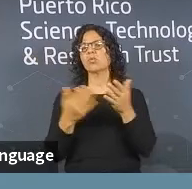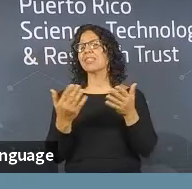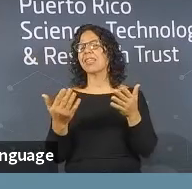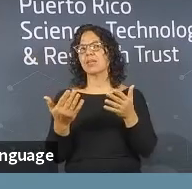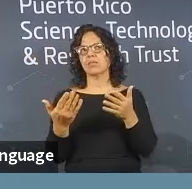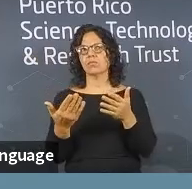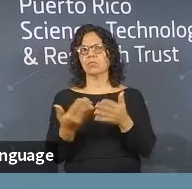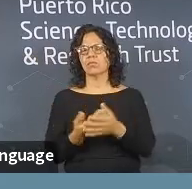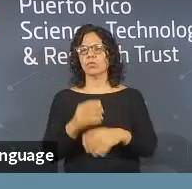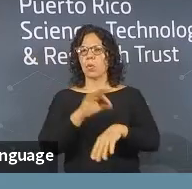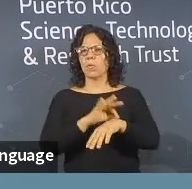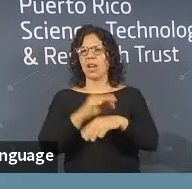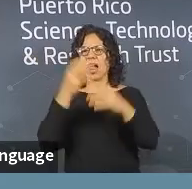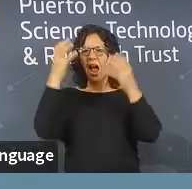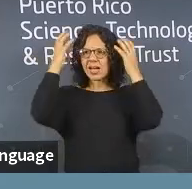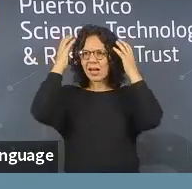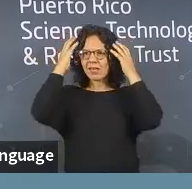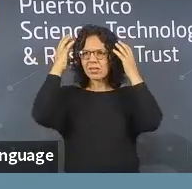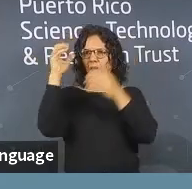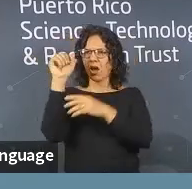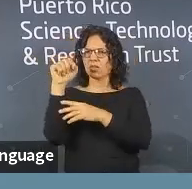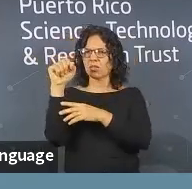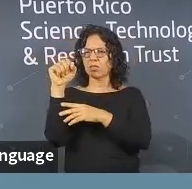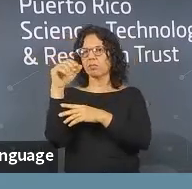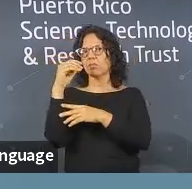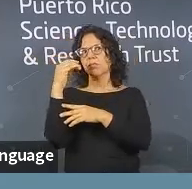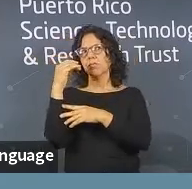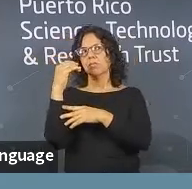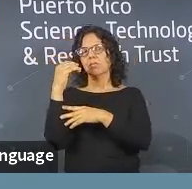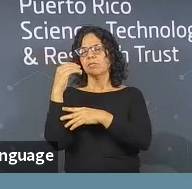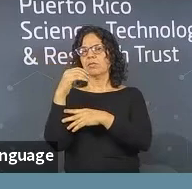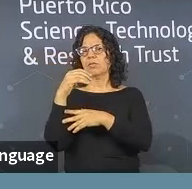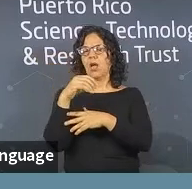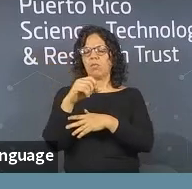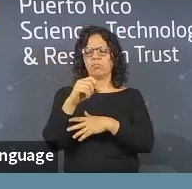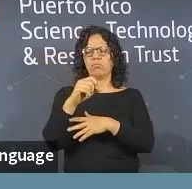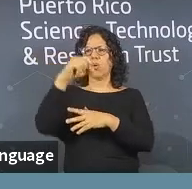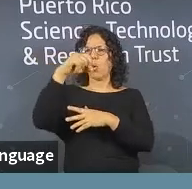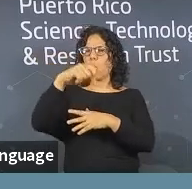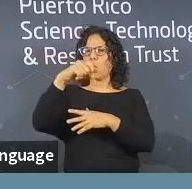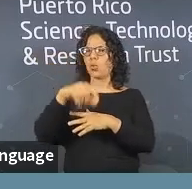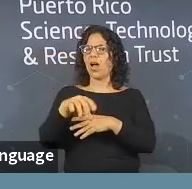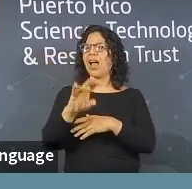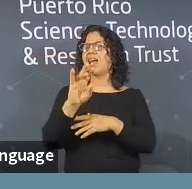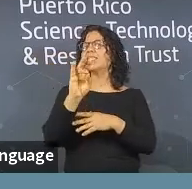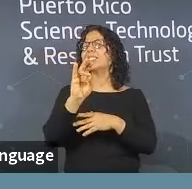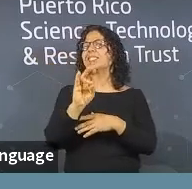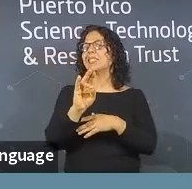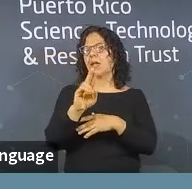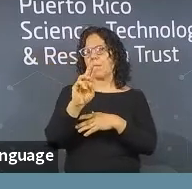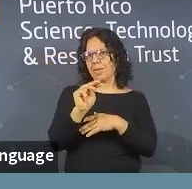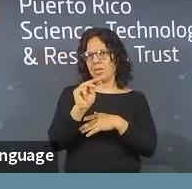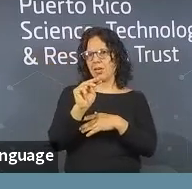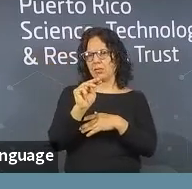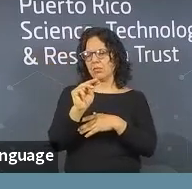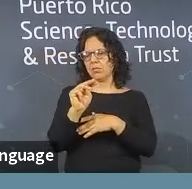alfiler. Una gota de tamaño de 17 micras, ocupamos alrededor de 150 gotas de ese tamaño